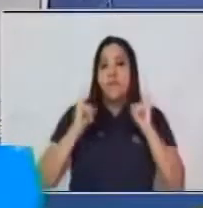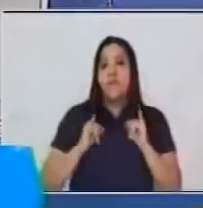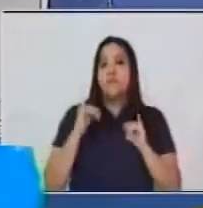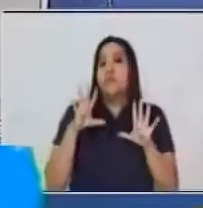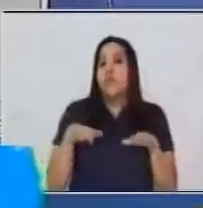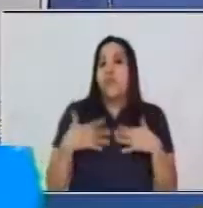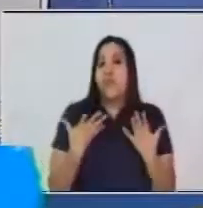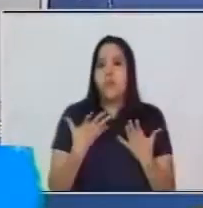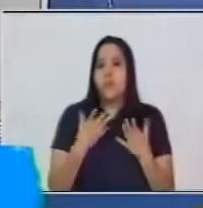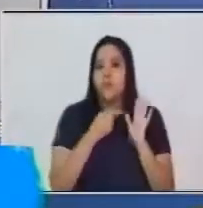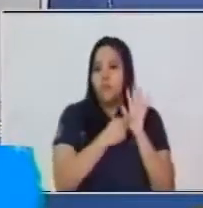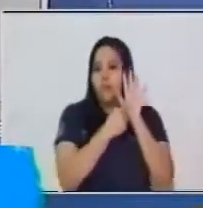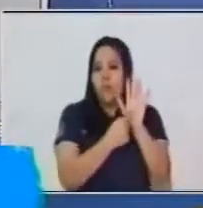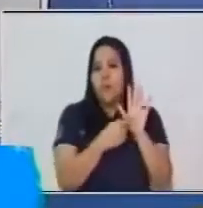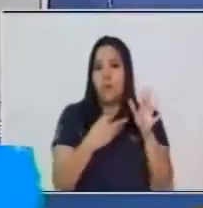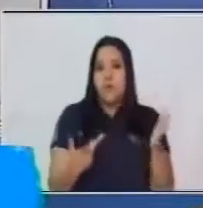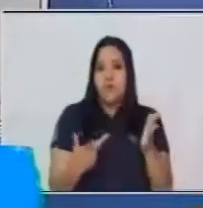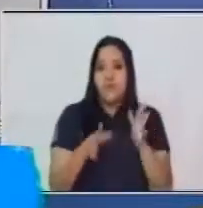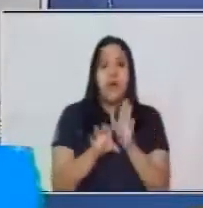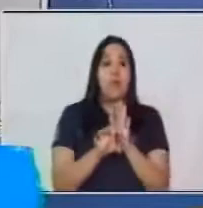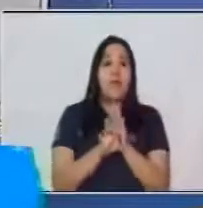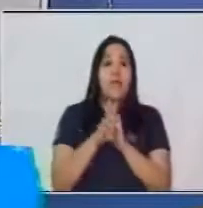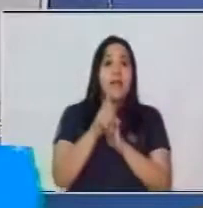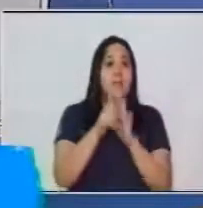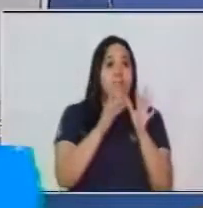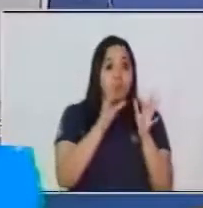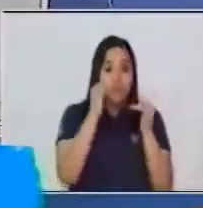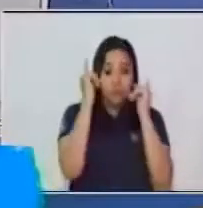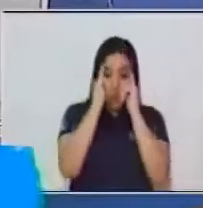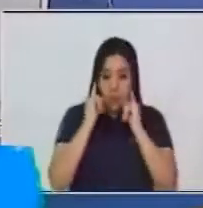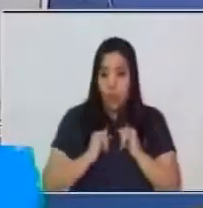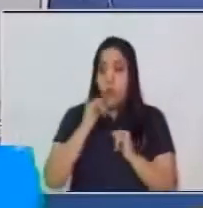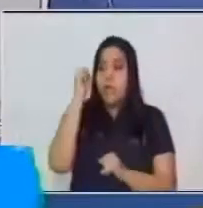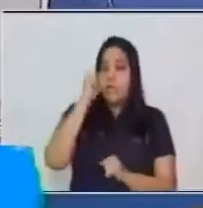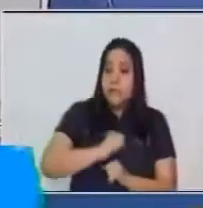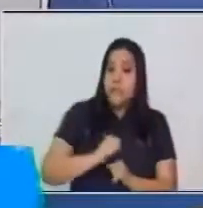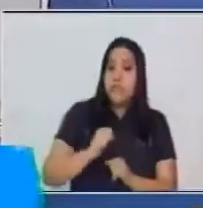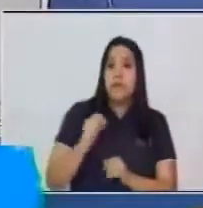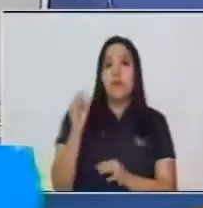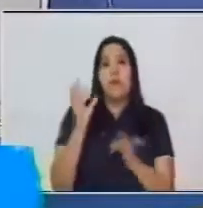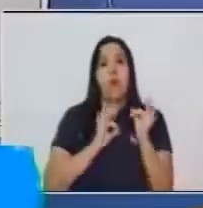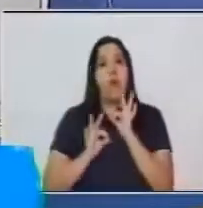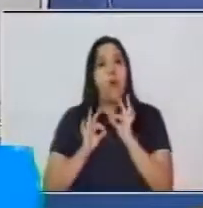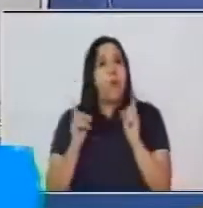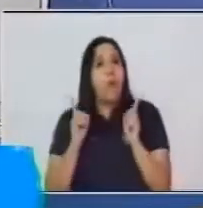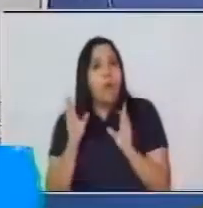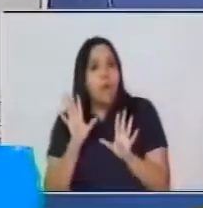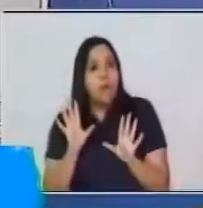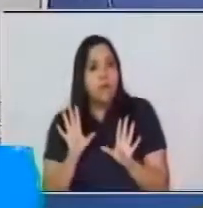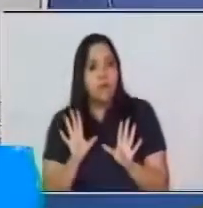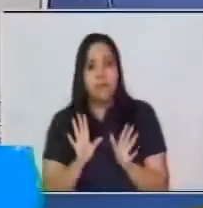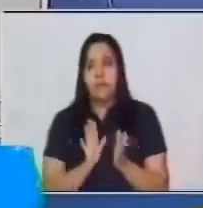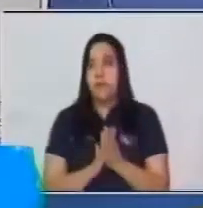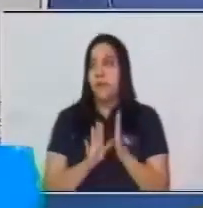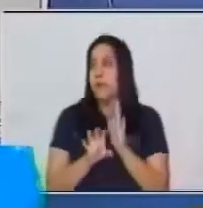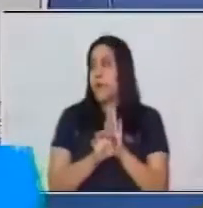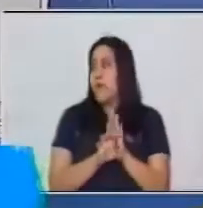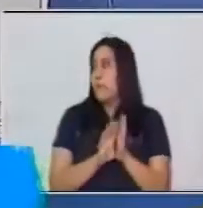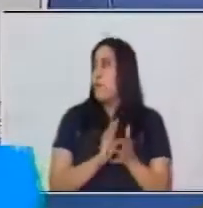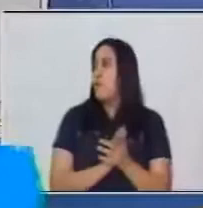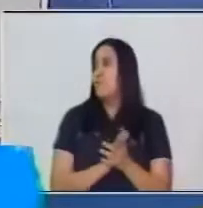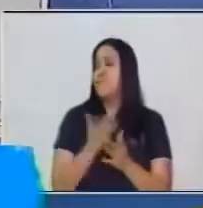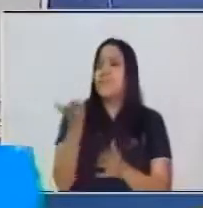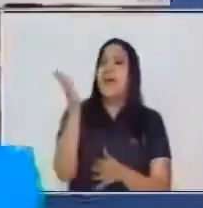resumido? ¿O qué puedes poner en dibujos y qué no? Porque esa es otra parte que compone la tira cómica.